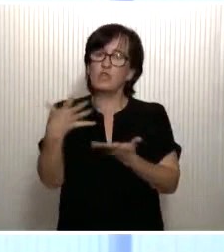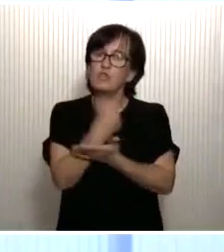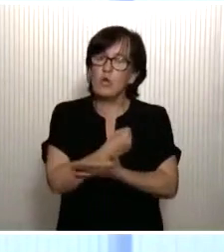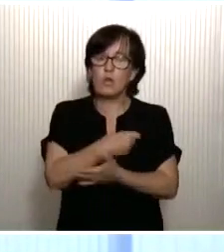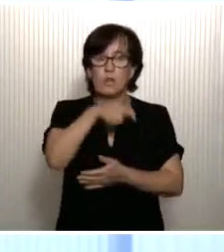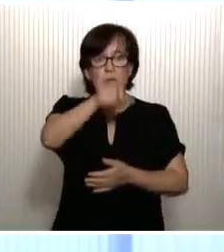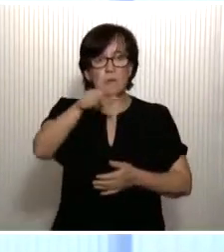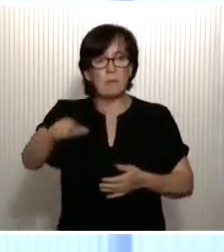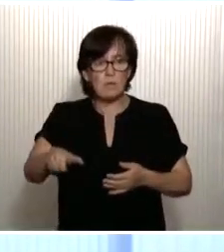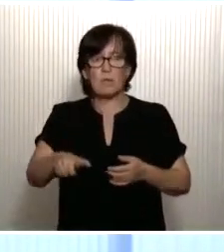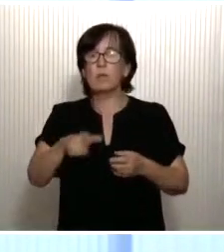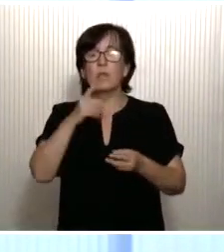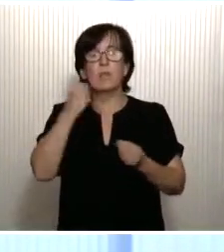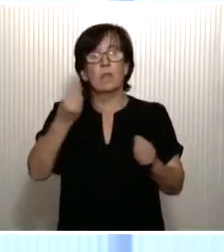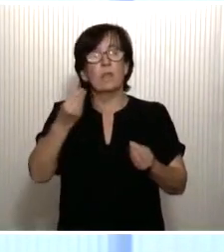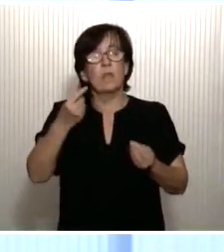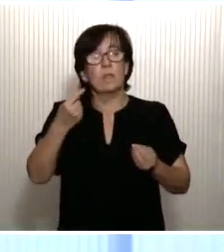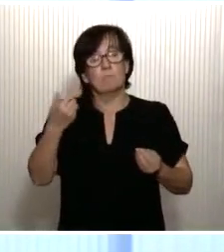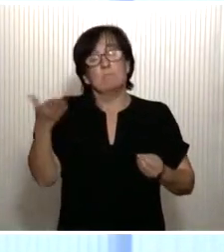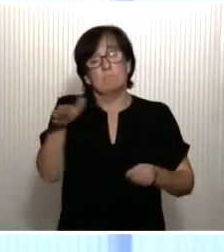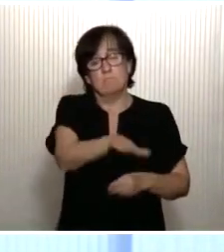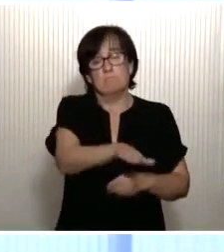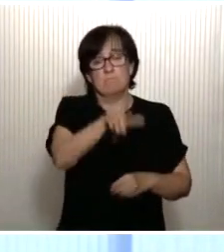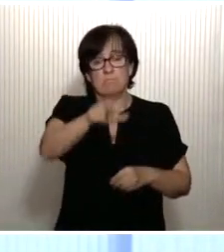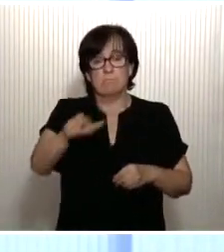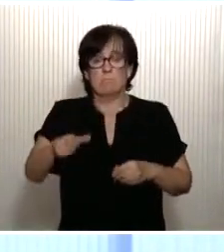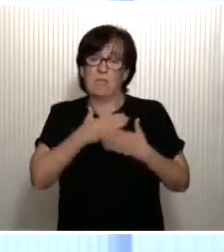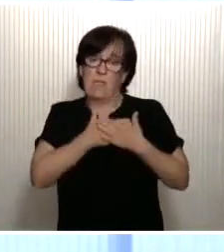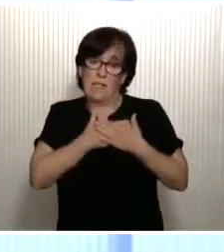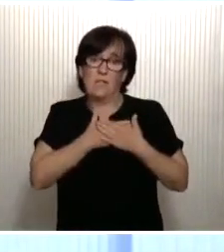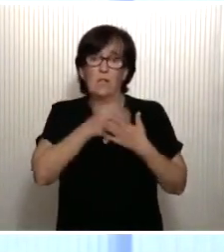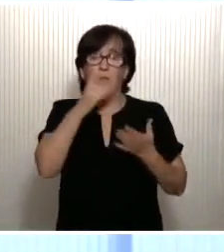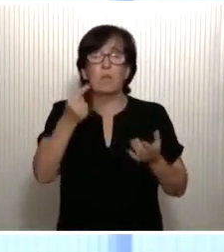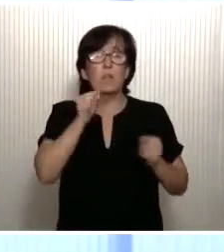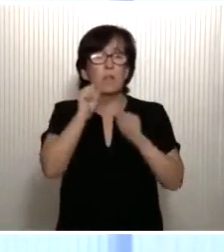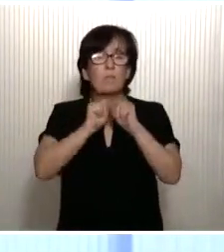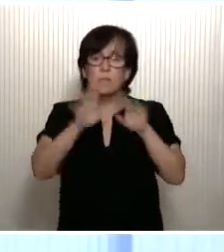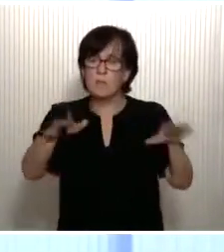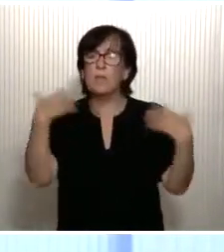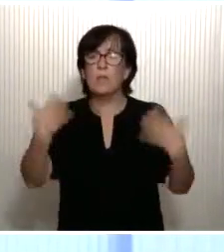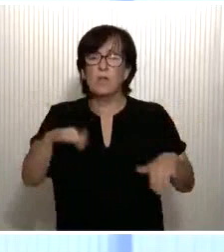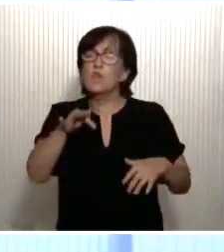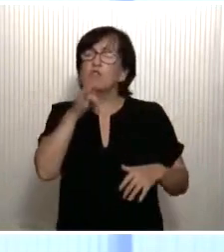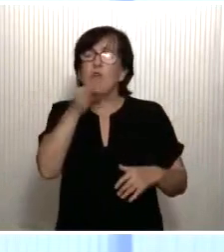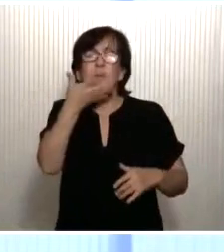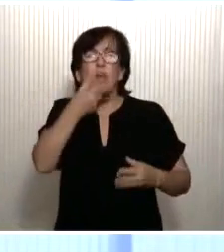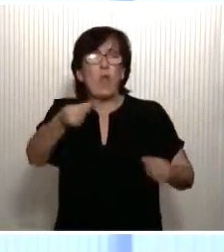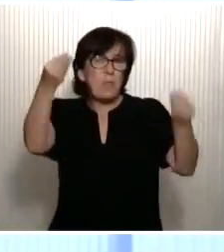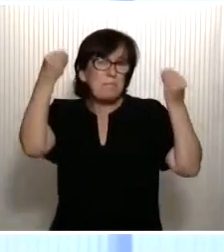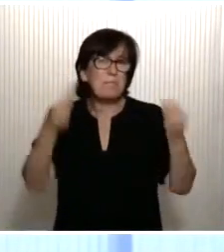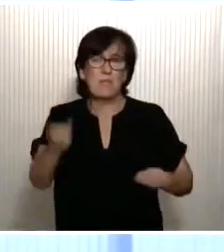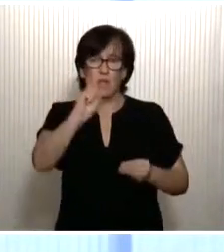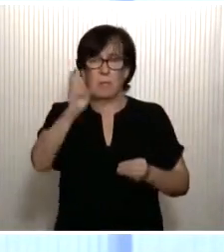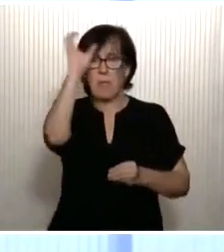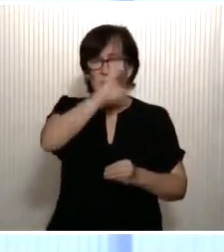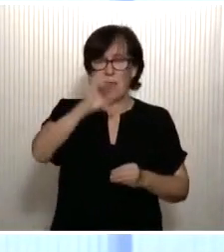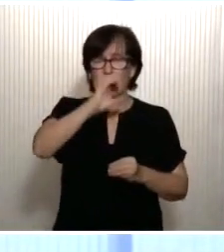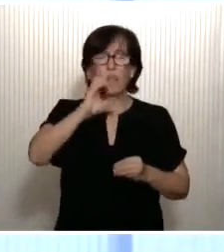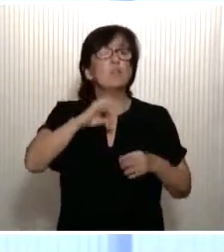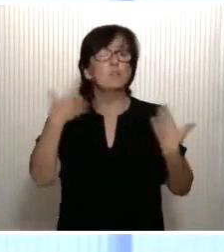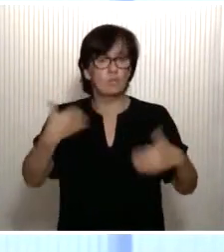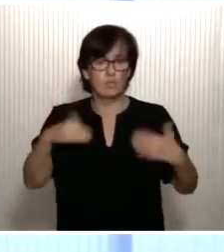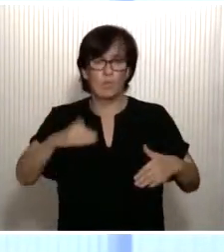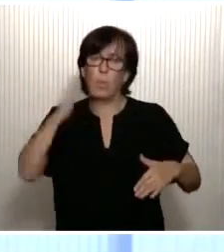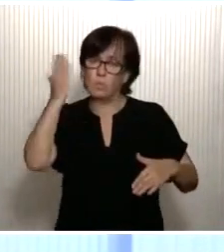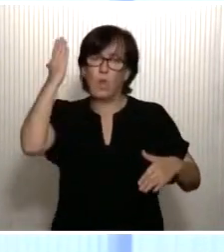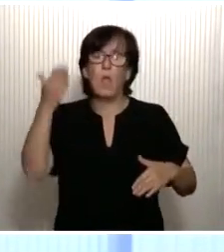personas que han perdido a sus seres queridos a causa de este virus, todavía un gran desconocido para la ciencia inmortal como